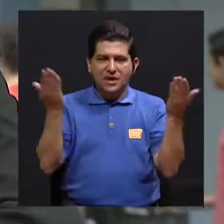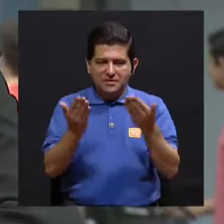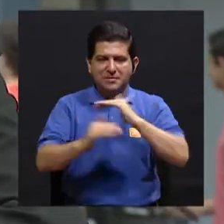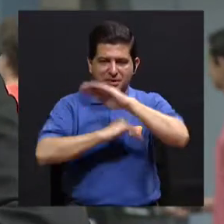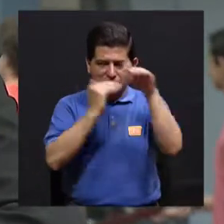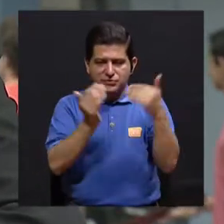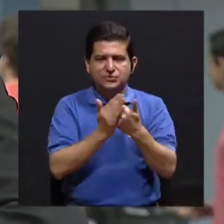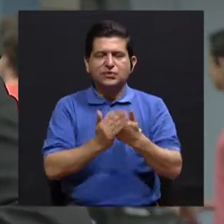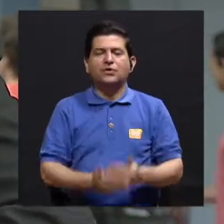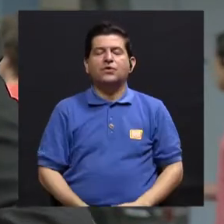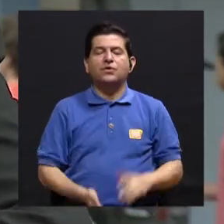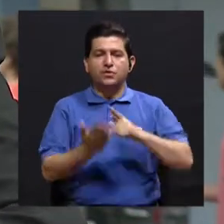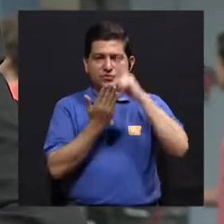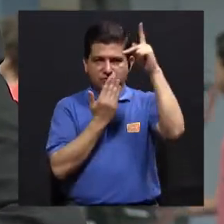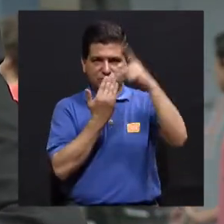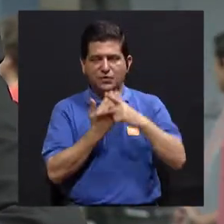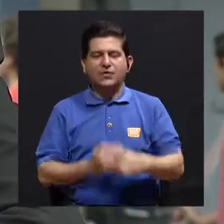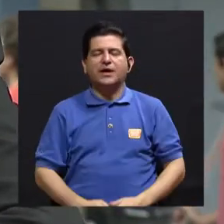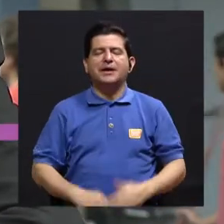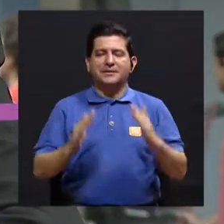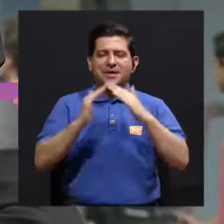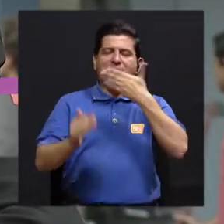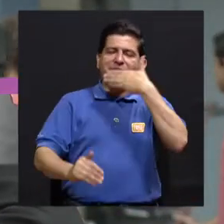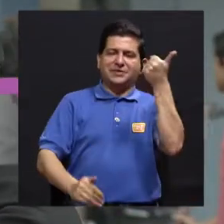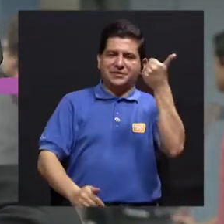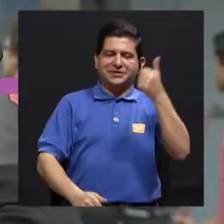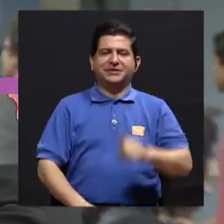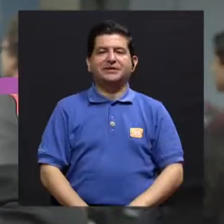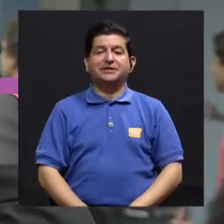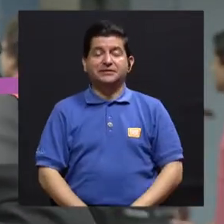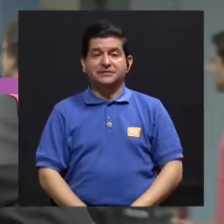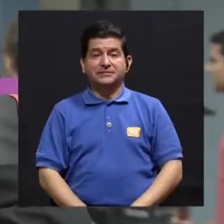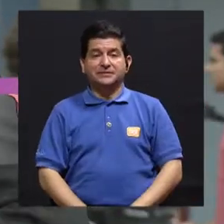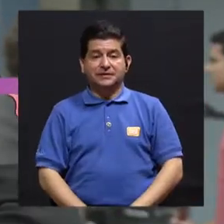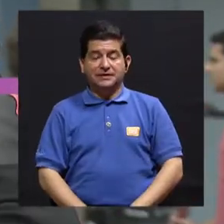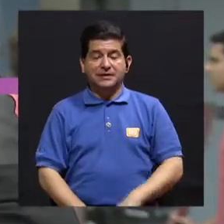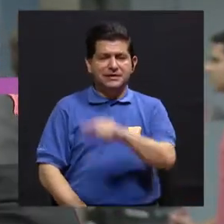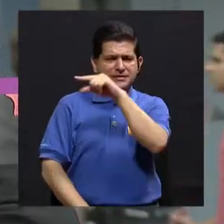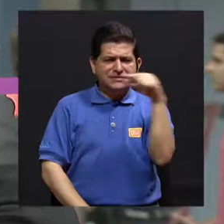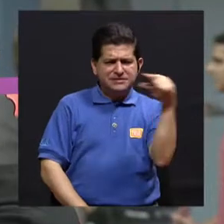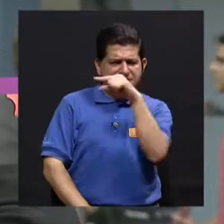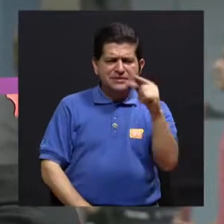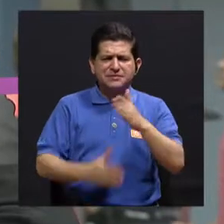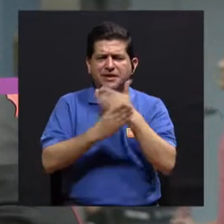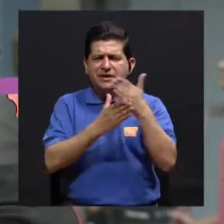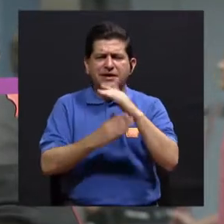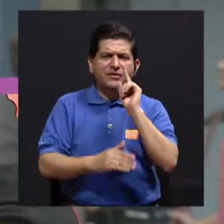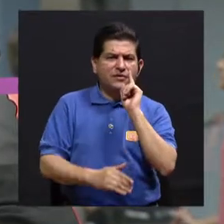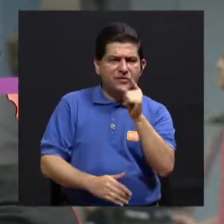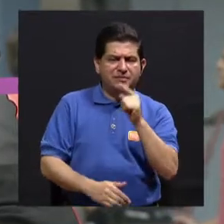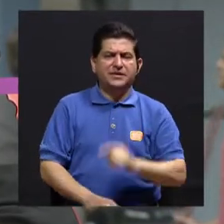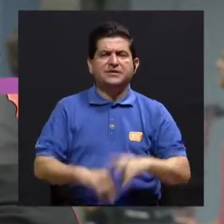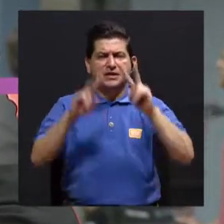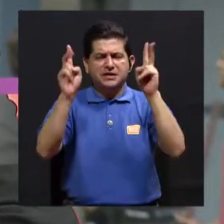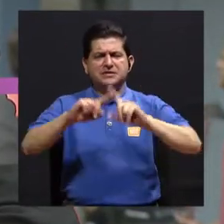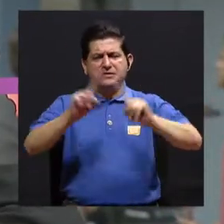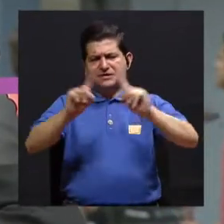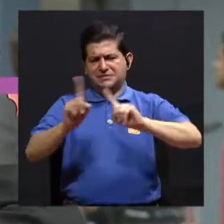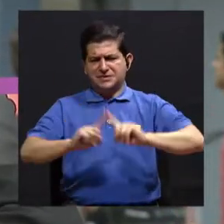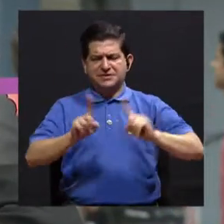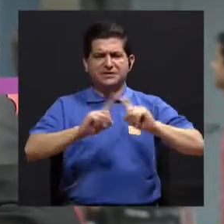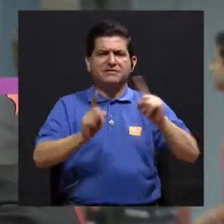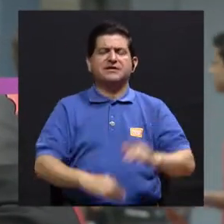Hola, ¿qué tal? Bienvenidos y bienvenidas a su telerrevista Vivir Mejor, el cual en cada semana queremos compartir con ustedes